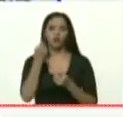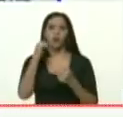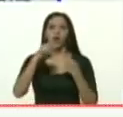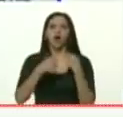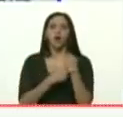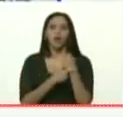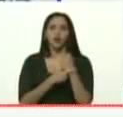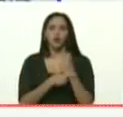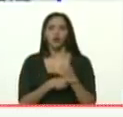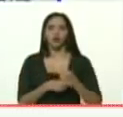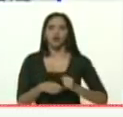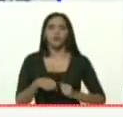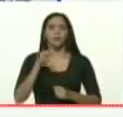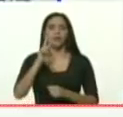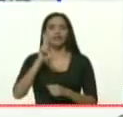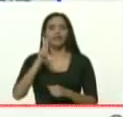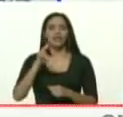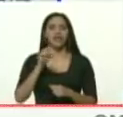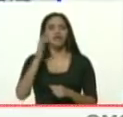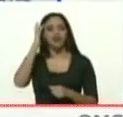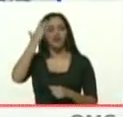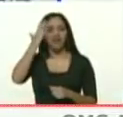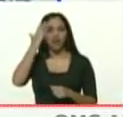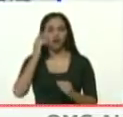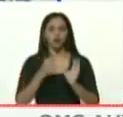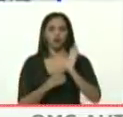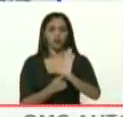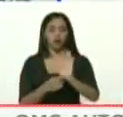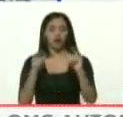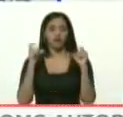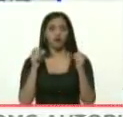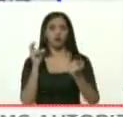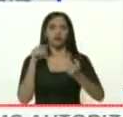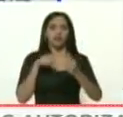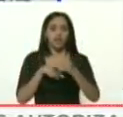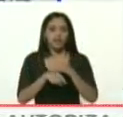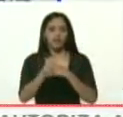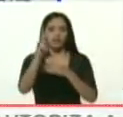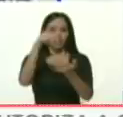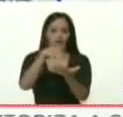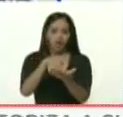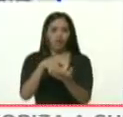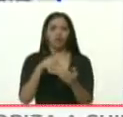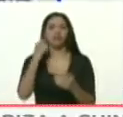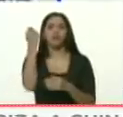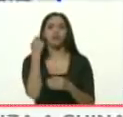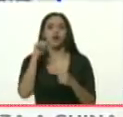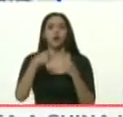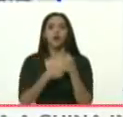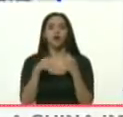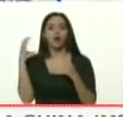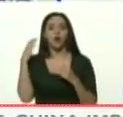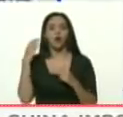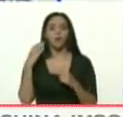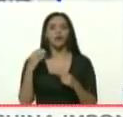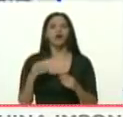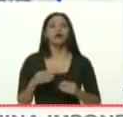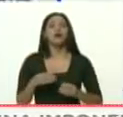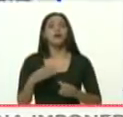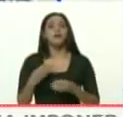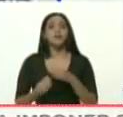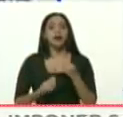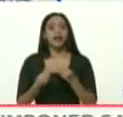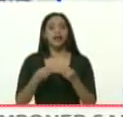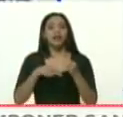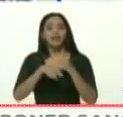Guaidó. 23 de febrero aparece la fotografía de la llegada del diputado Guaidó a Colombia para asistir al